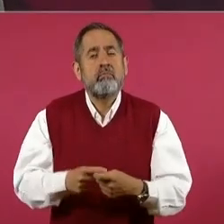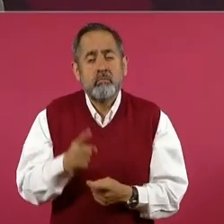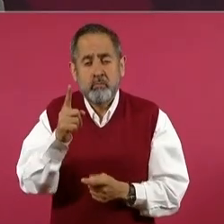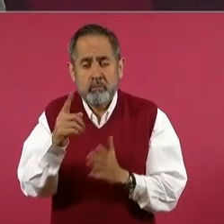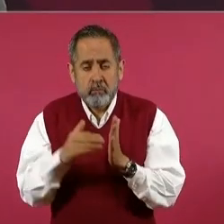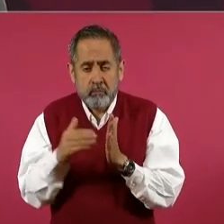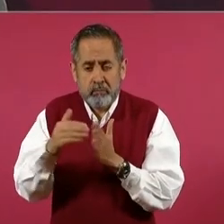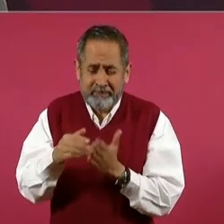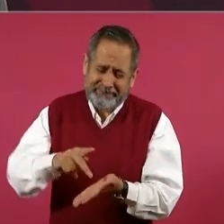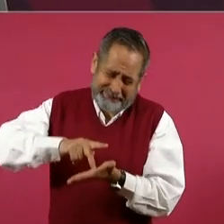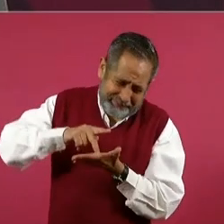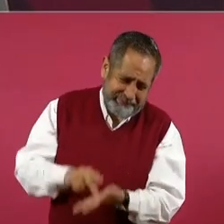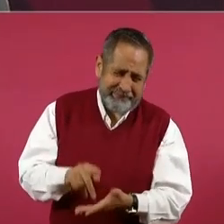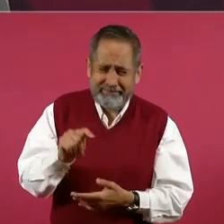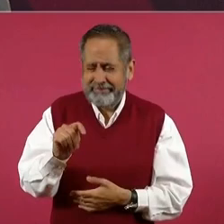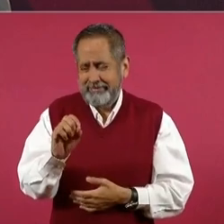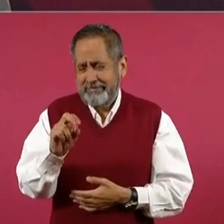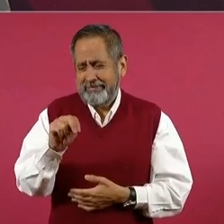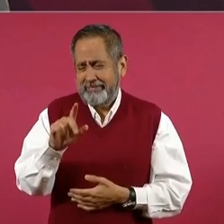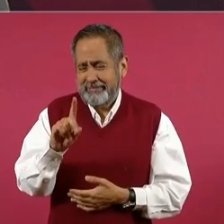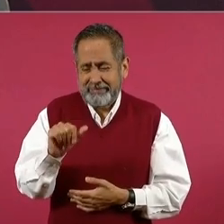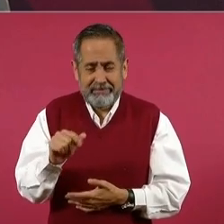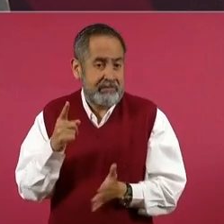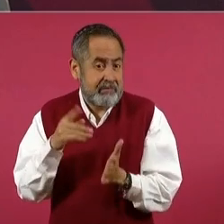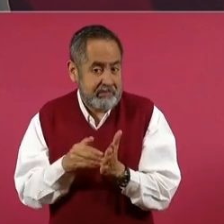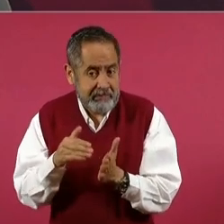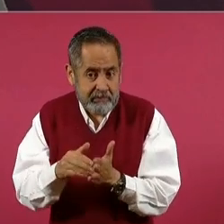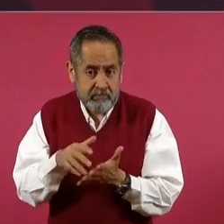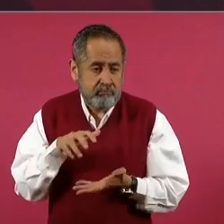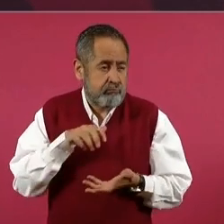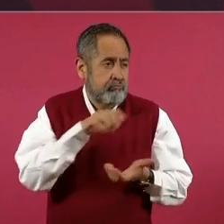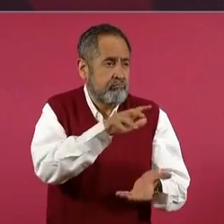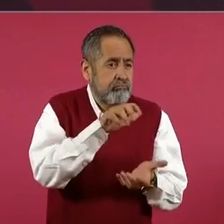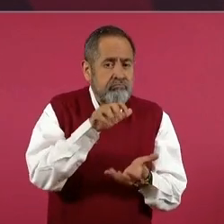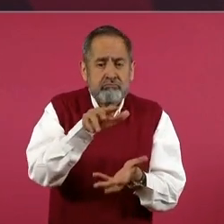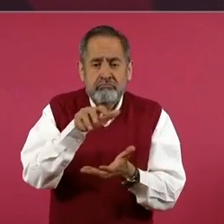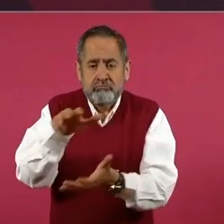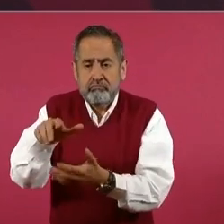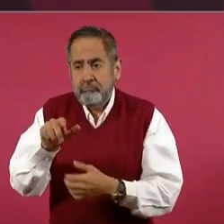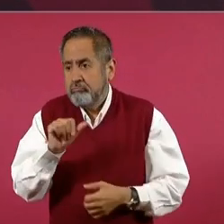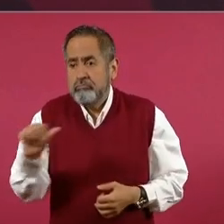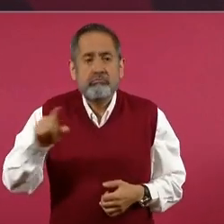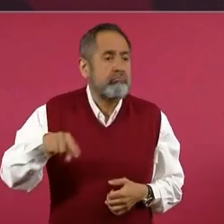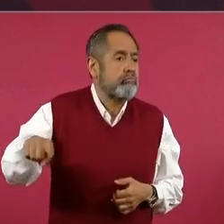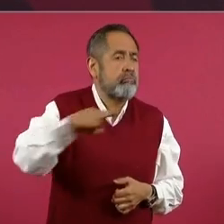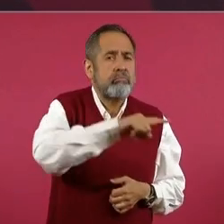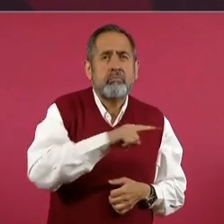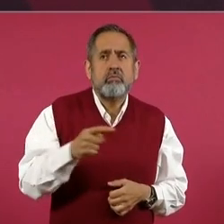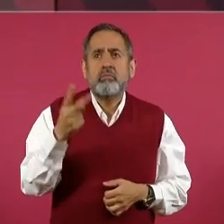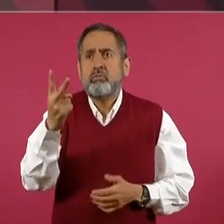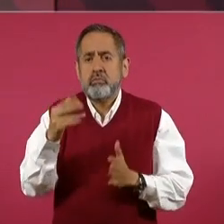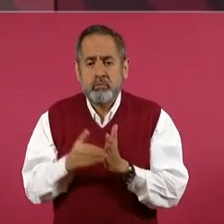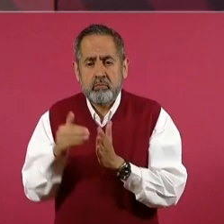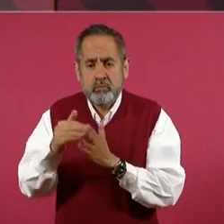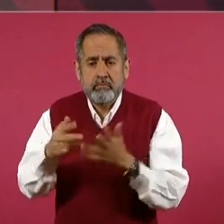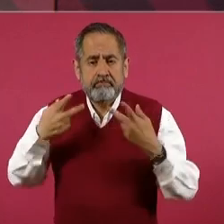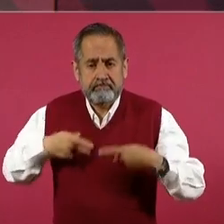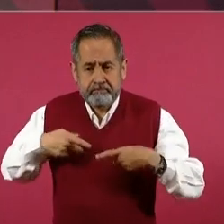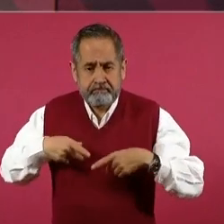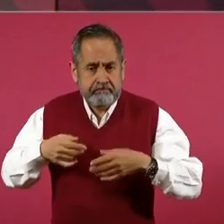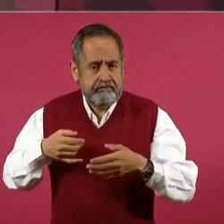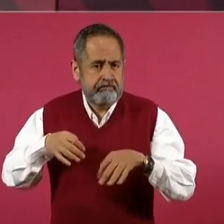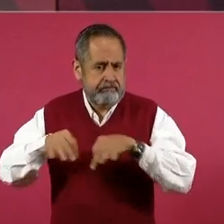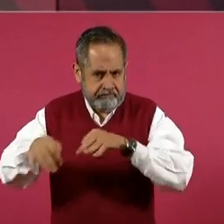de toneladas de fertilizantes a 2 millones de